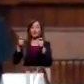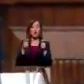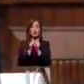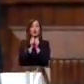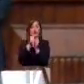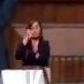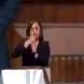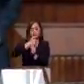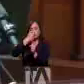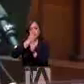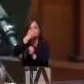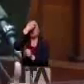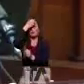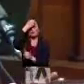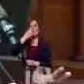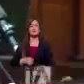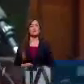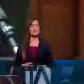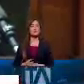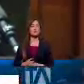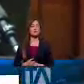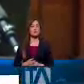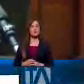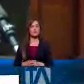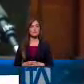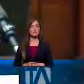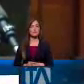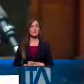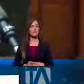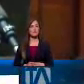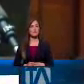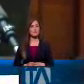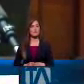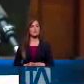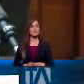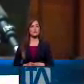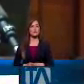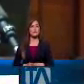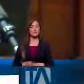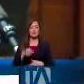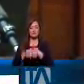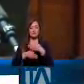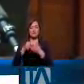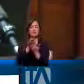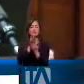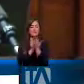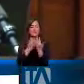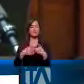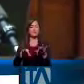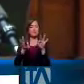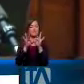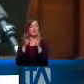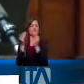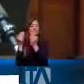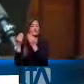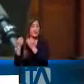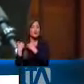la minga por la educación. Y a procesar estos importantes proyectos de manera